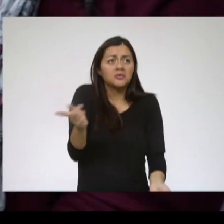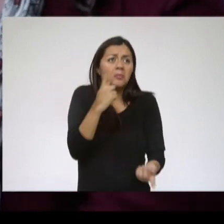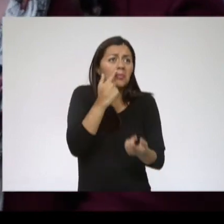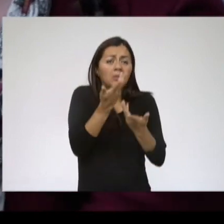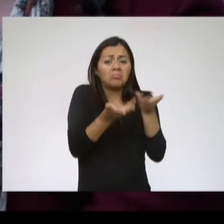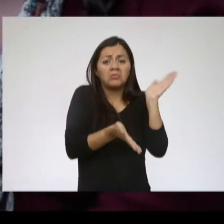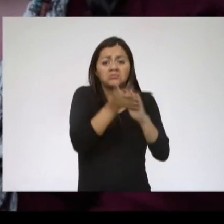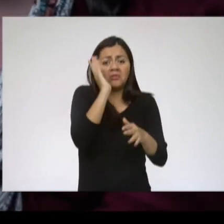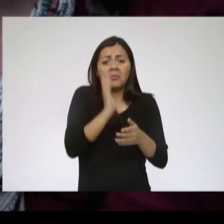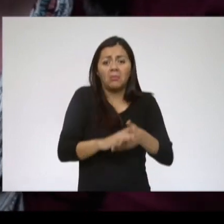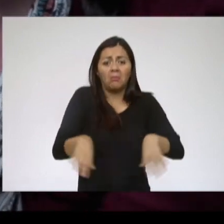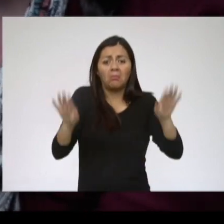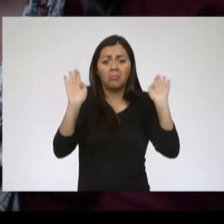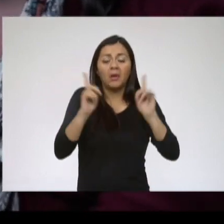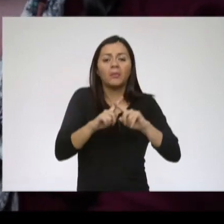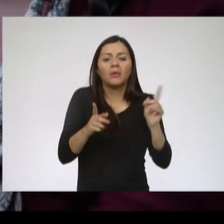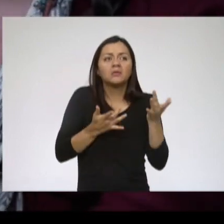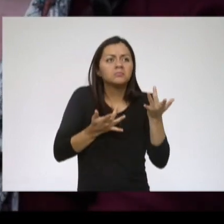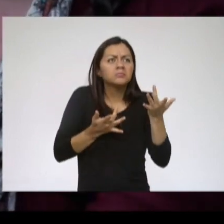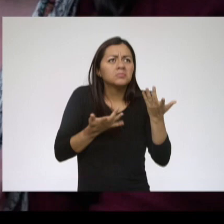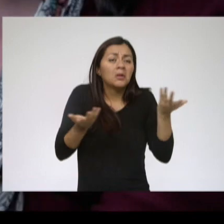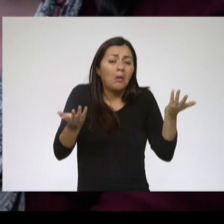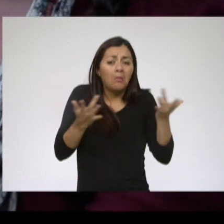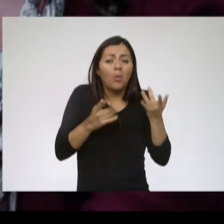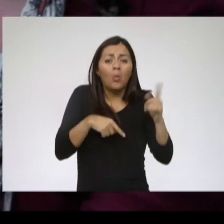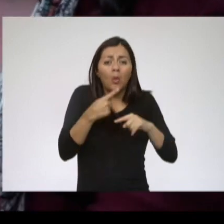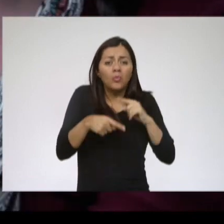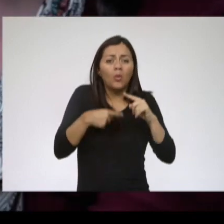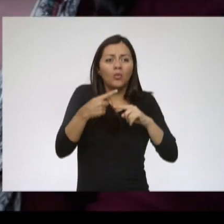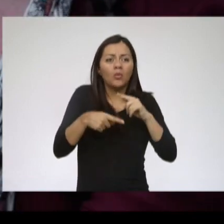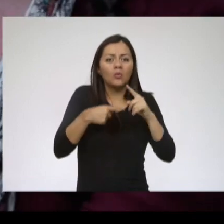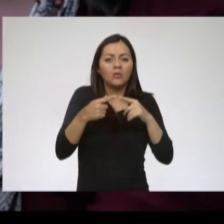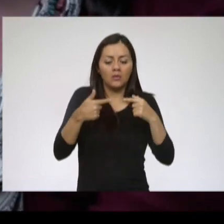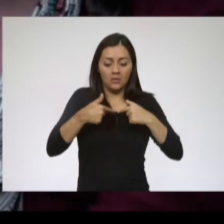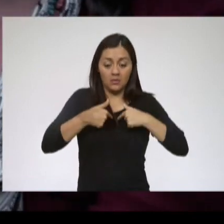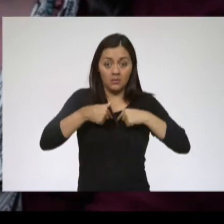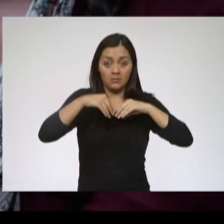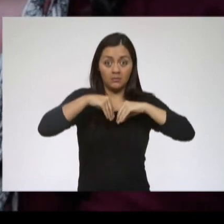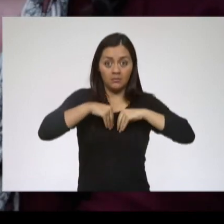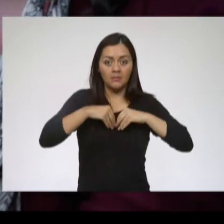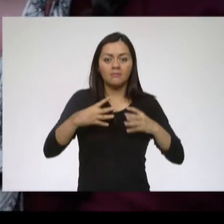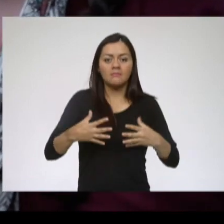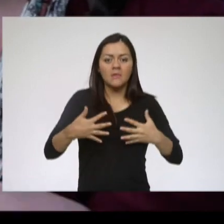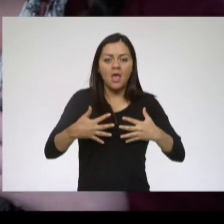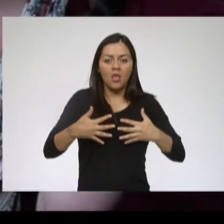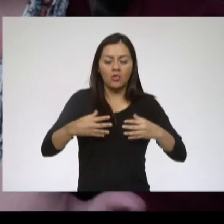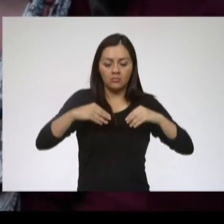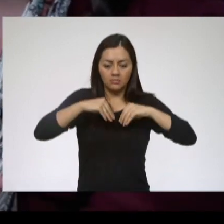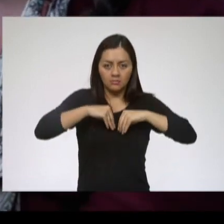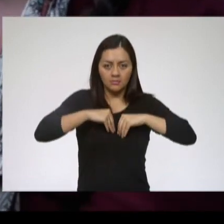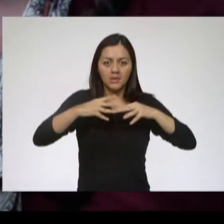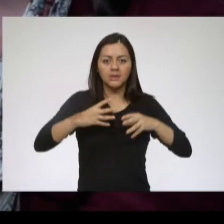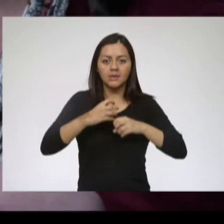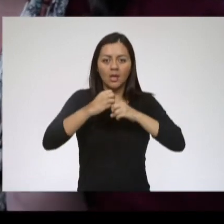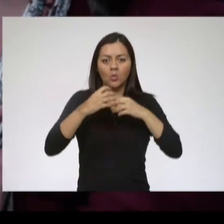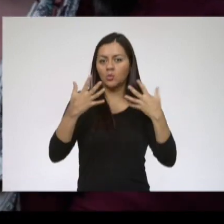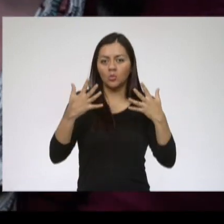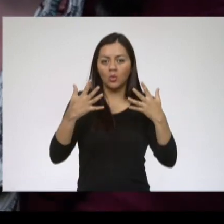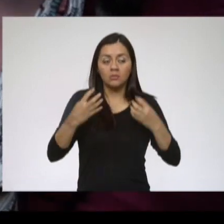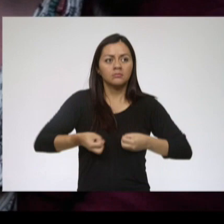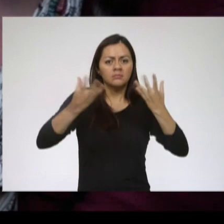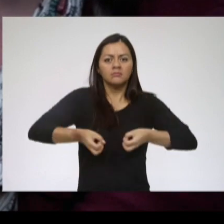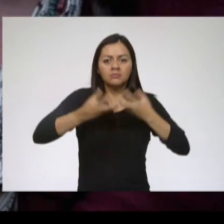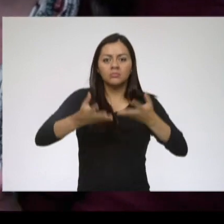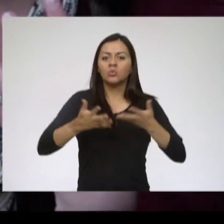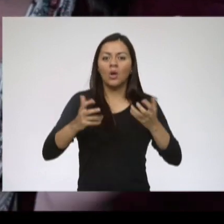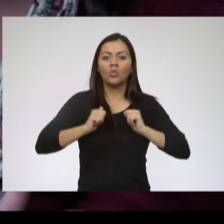sea, y siempre están esperando eso y van desarrollando miedos, inseguridades, y en lugar de